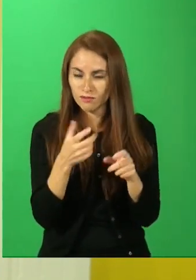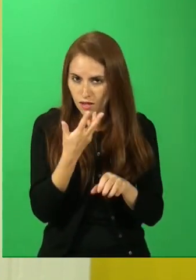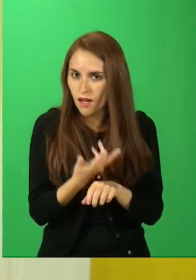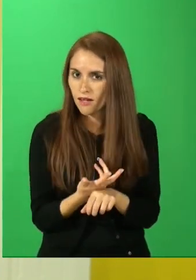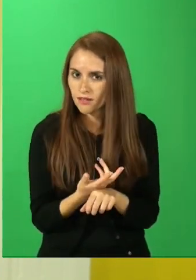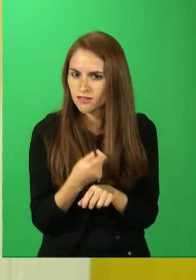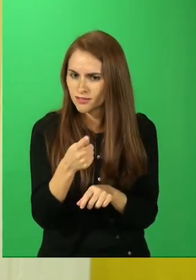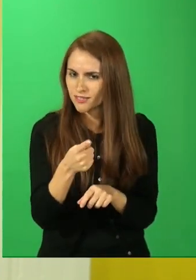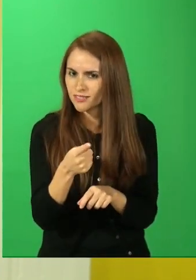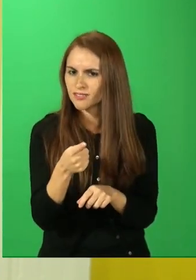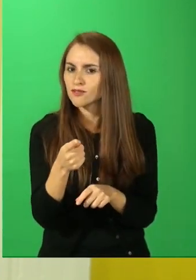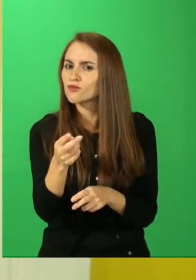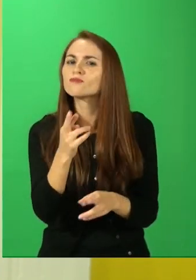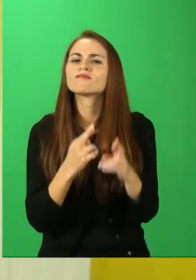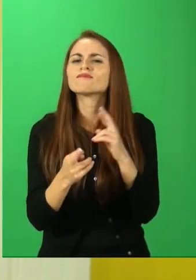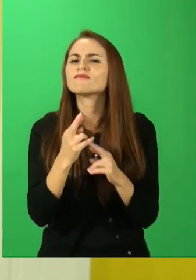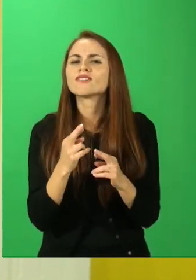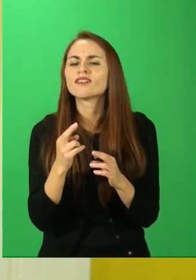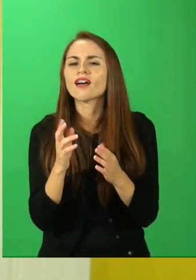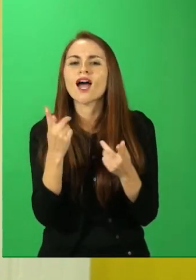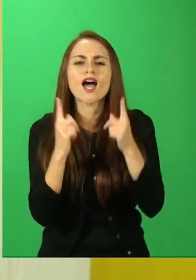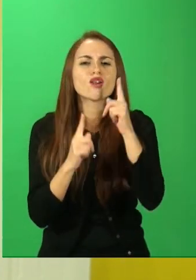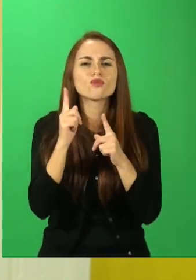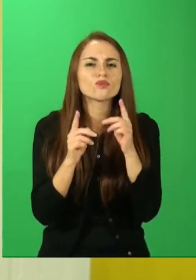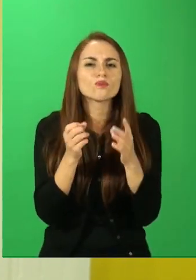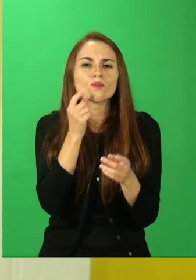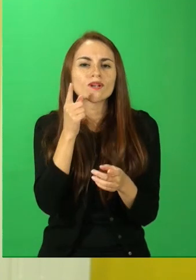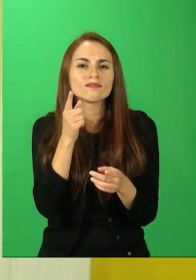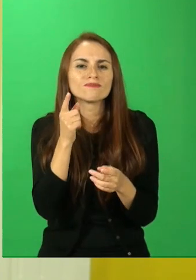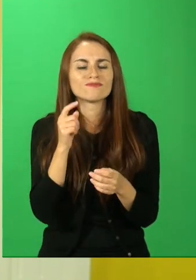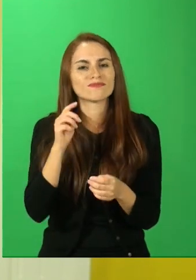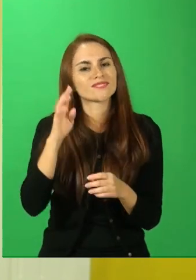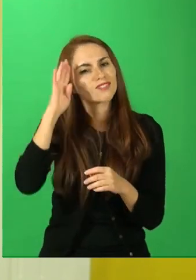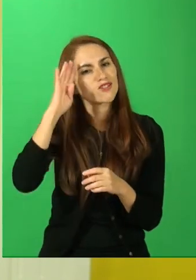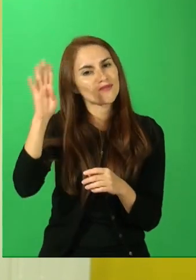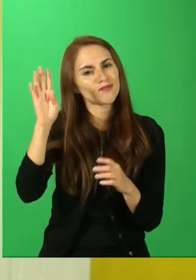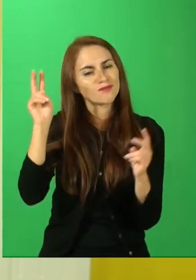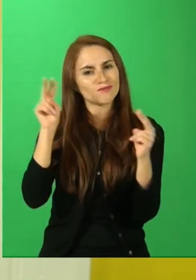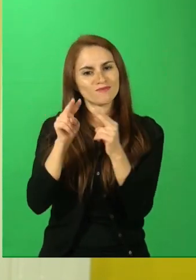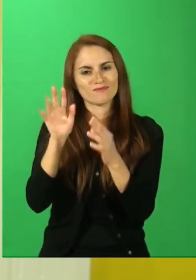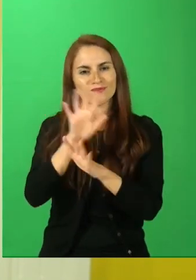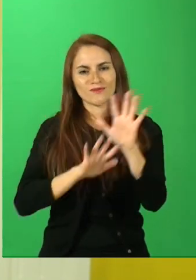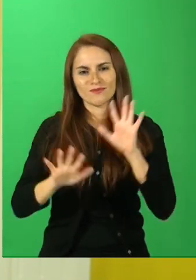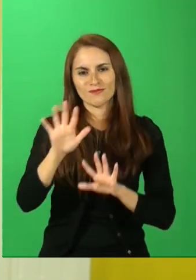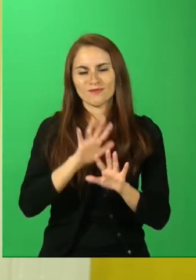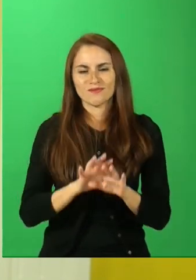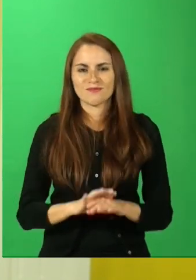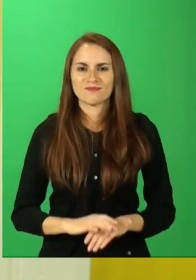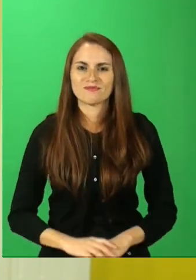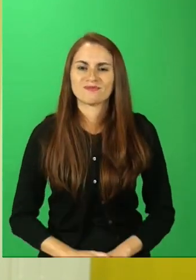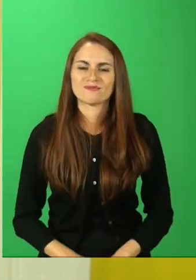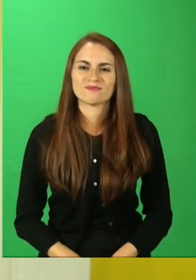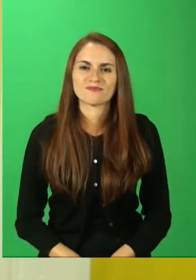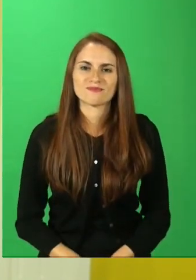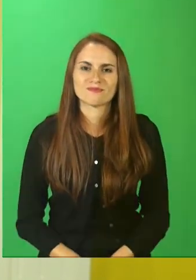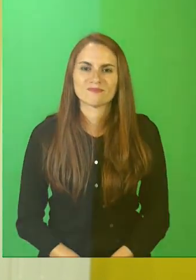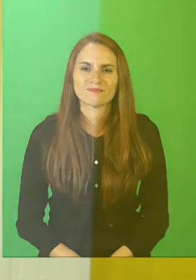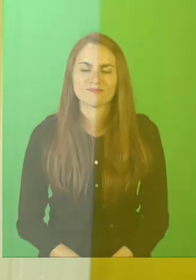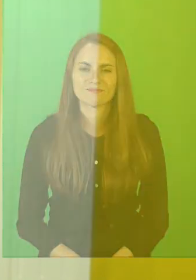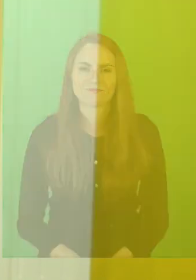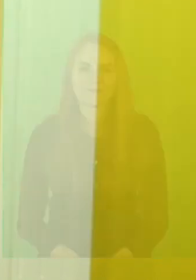dar algunos ejemplos? Bueno, eso sería todo por hoy día. Muchas gracias, que se encuentren bien.